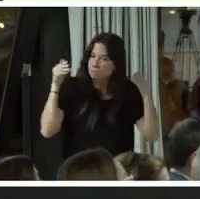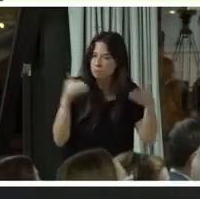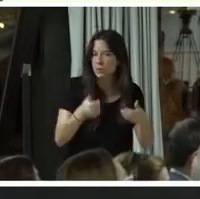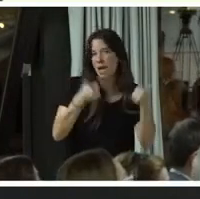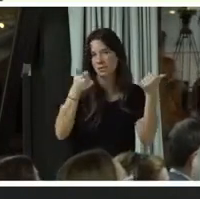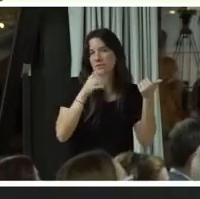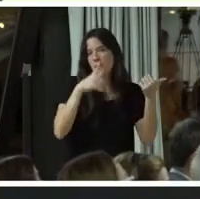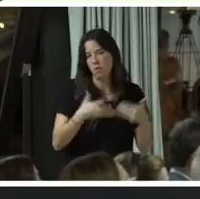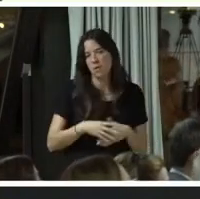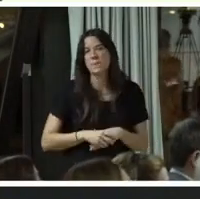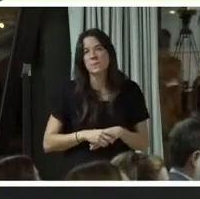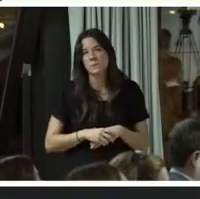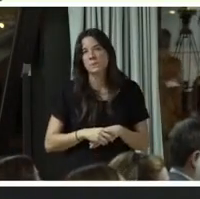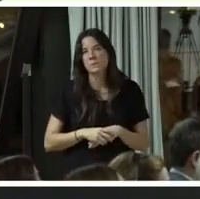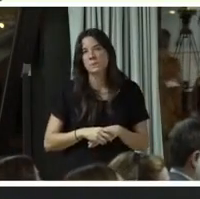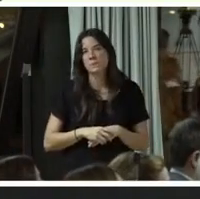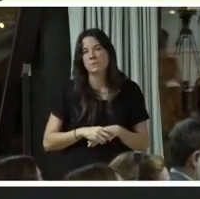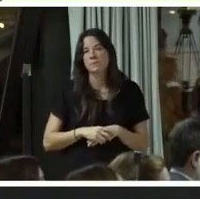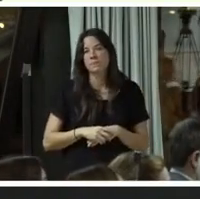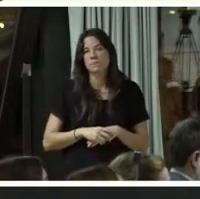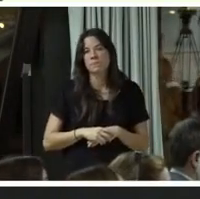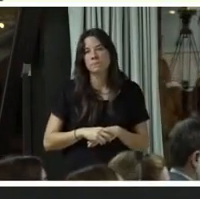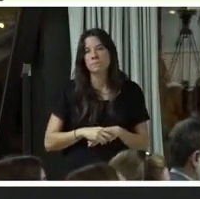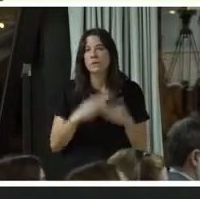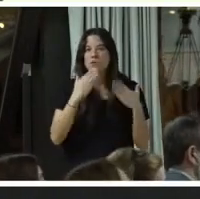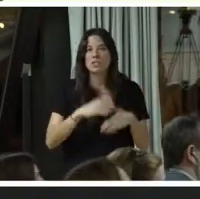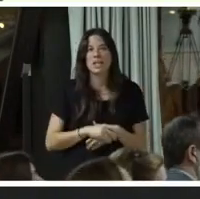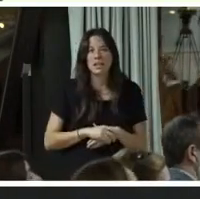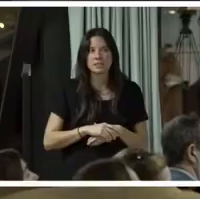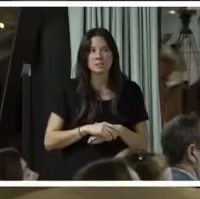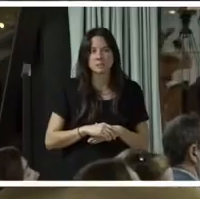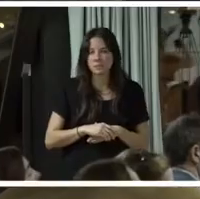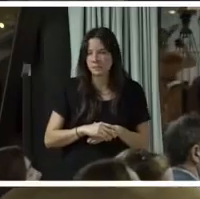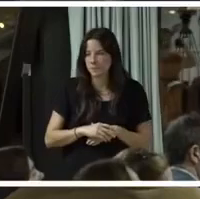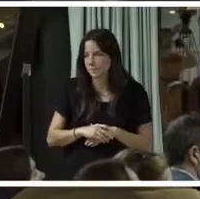permanentemente en alrededor de esta cuestión Muchas